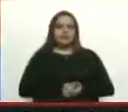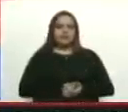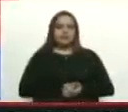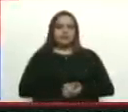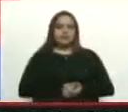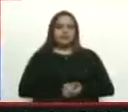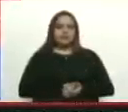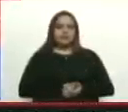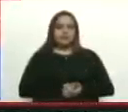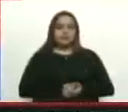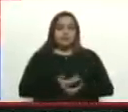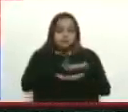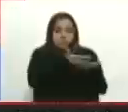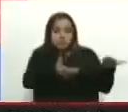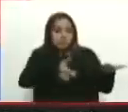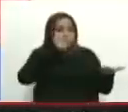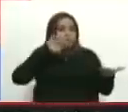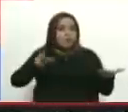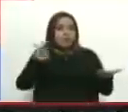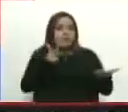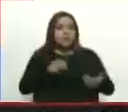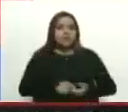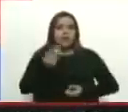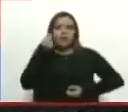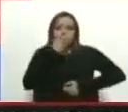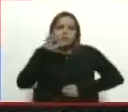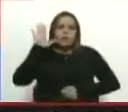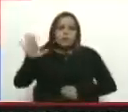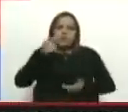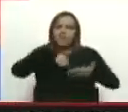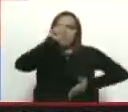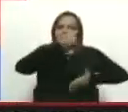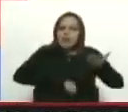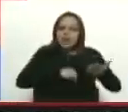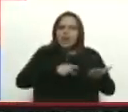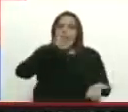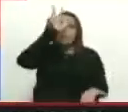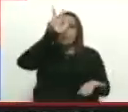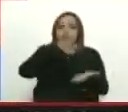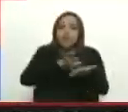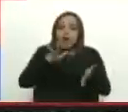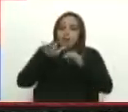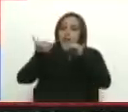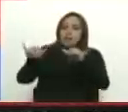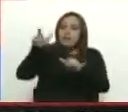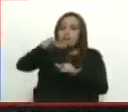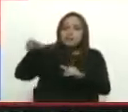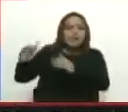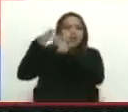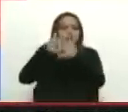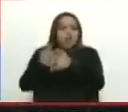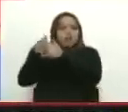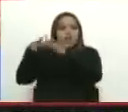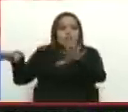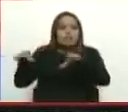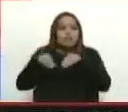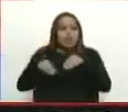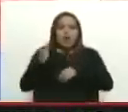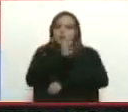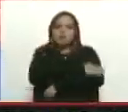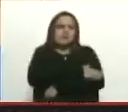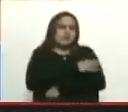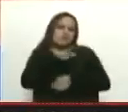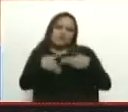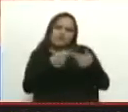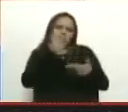Para los venezolanos. Se comprometieron, firmaron, aprobado por sus amos, sus jefes. La oposición no va a firmar